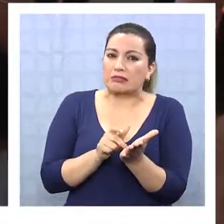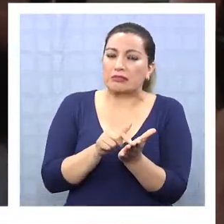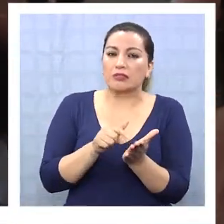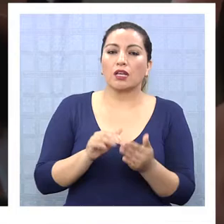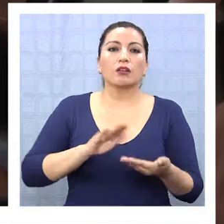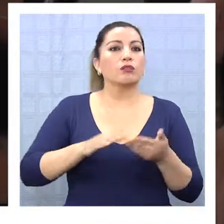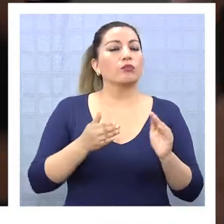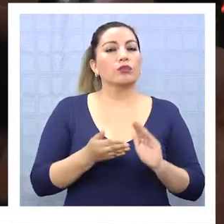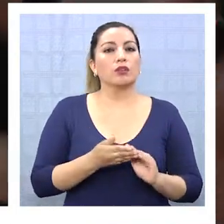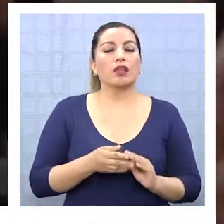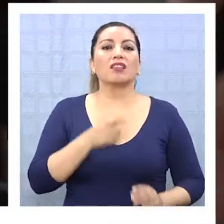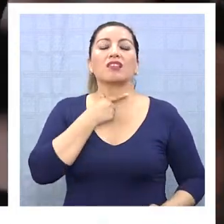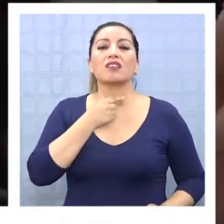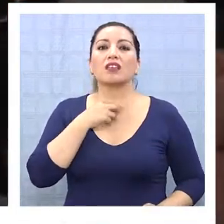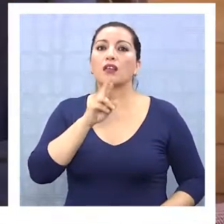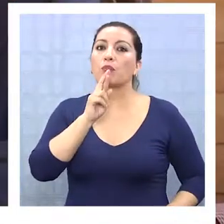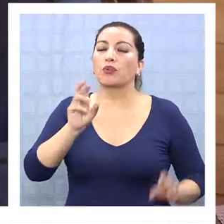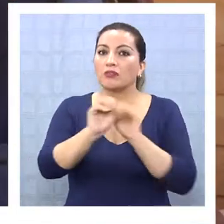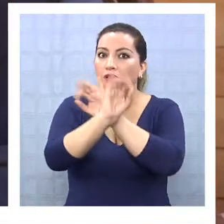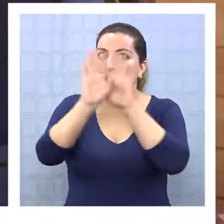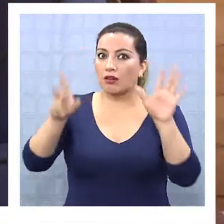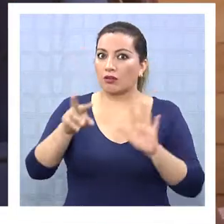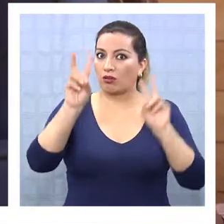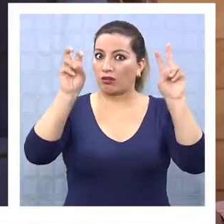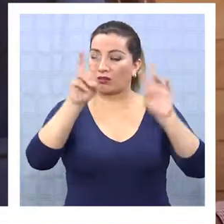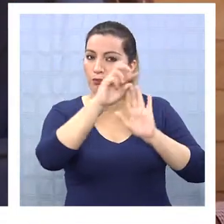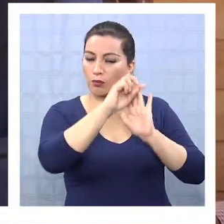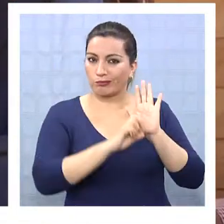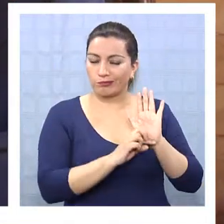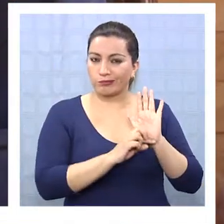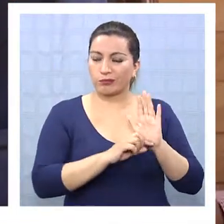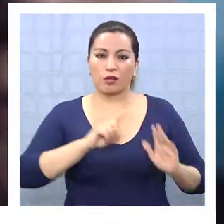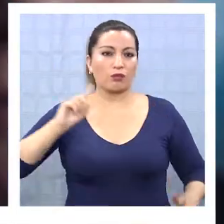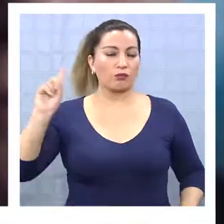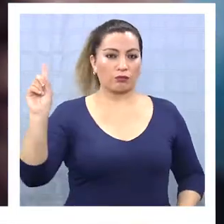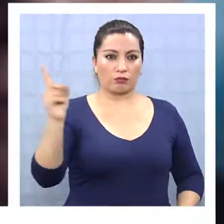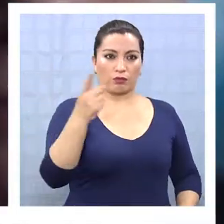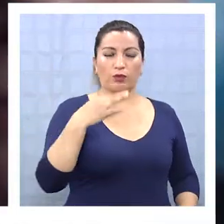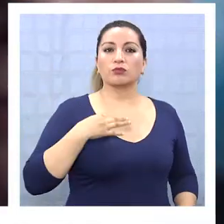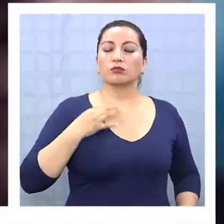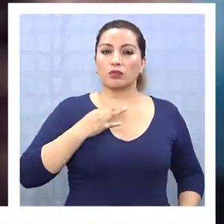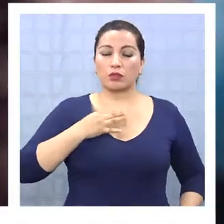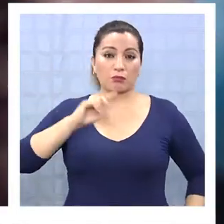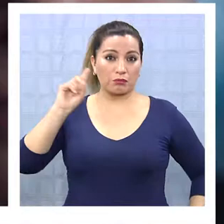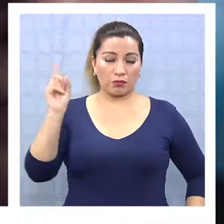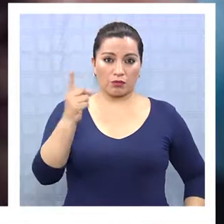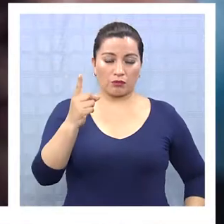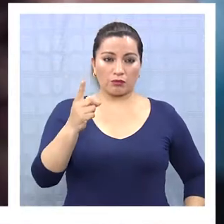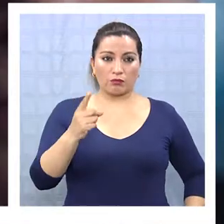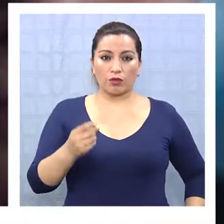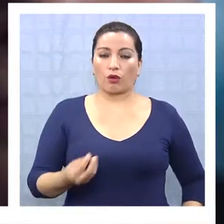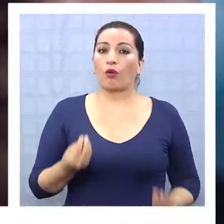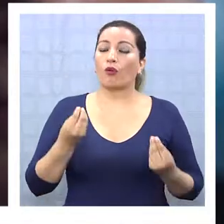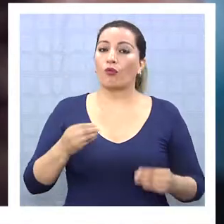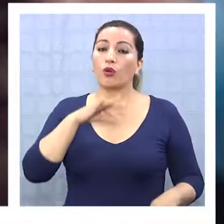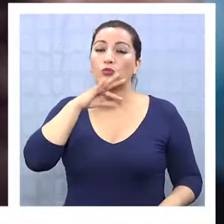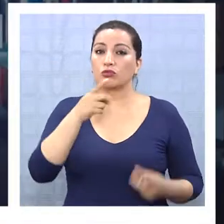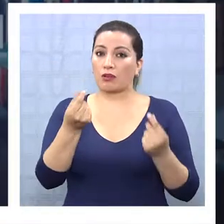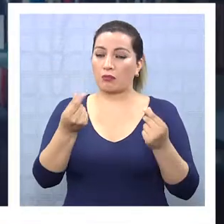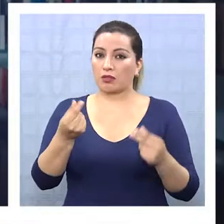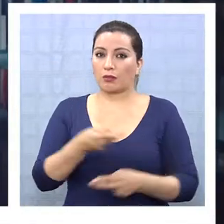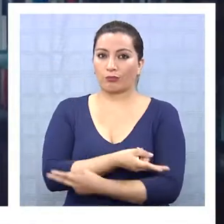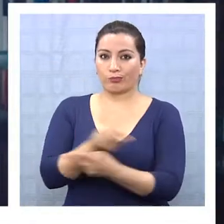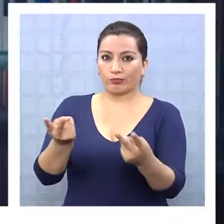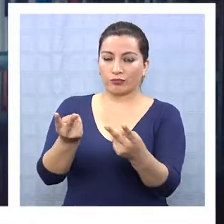comienza y la comunidad espera claridad respecto de los proyectos, las prioridades ciudadanas y principalmente el buen uso de los